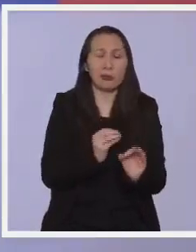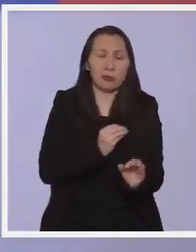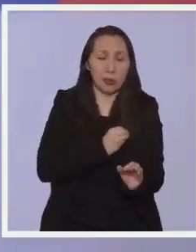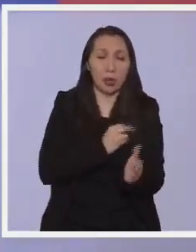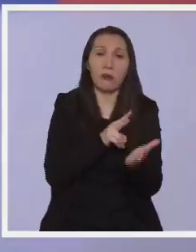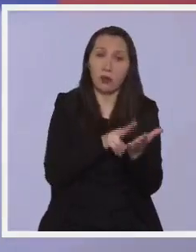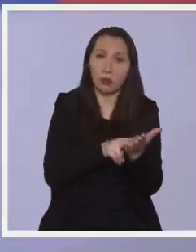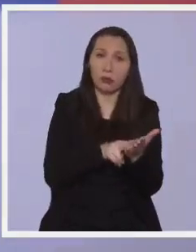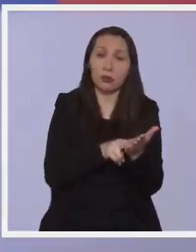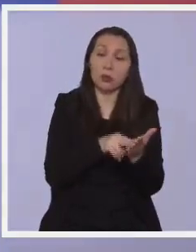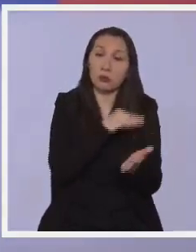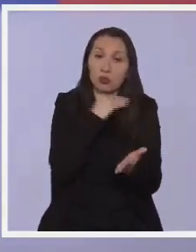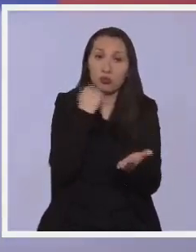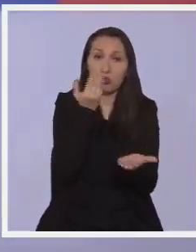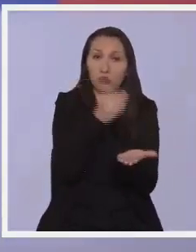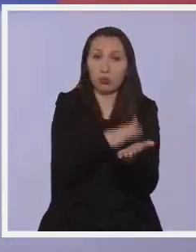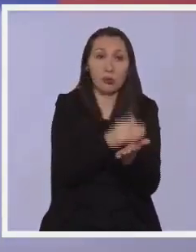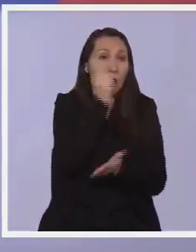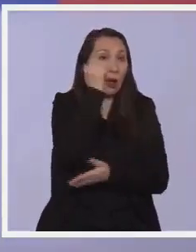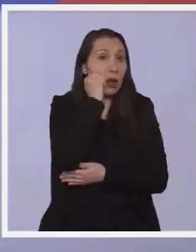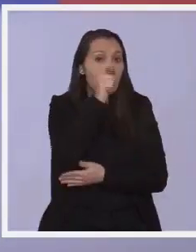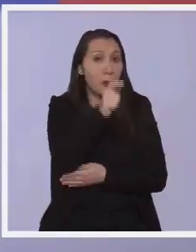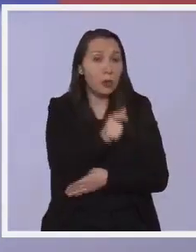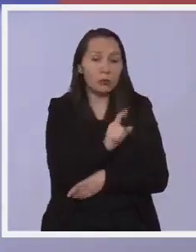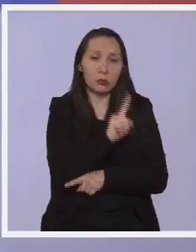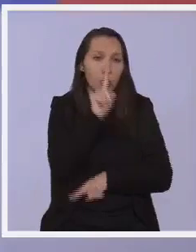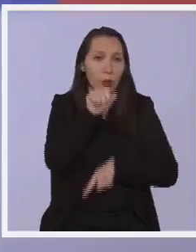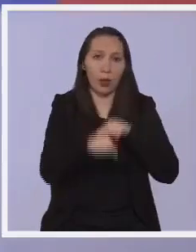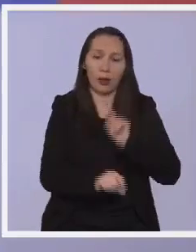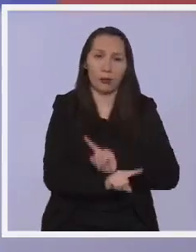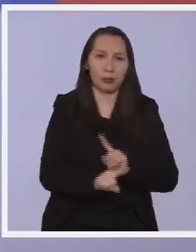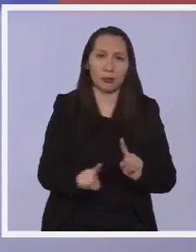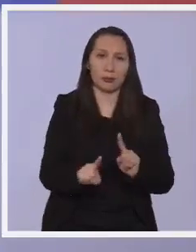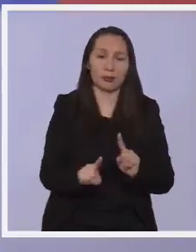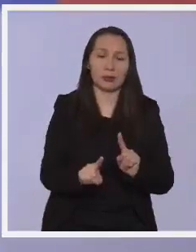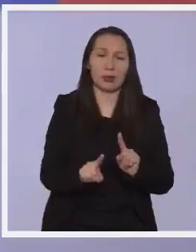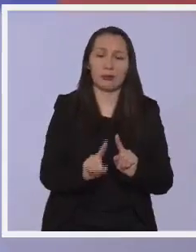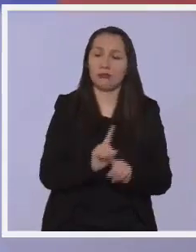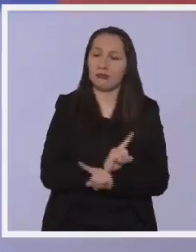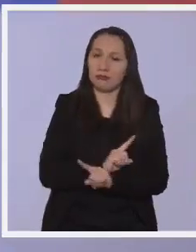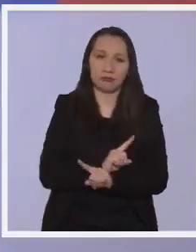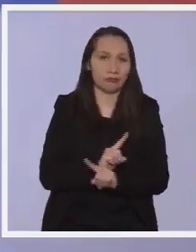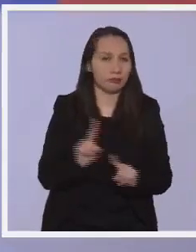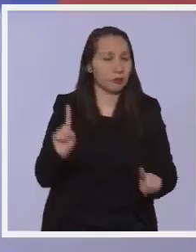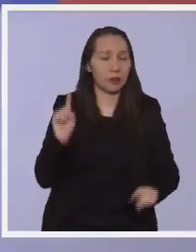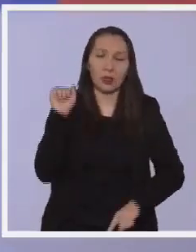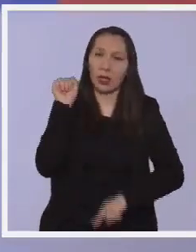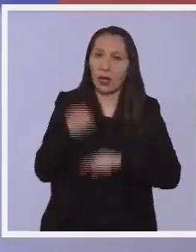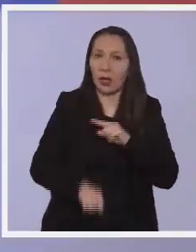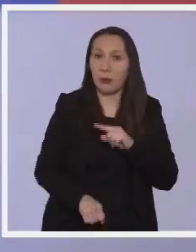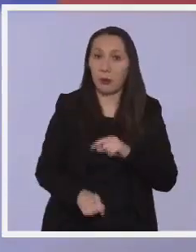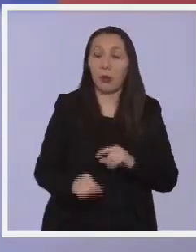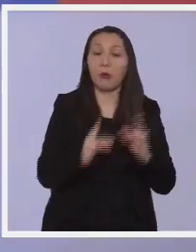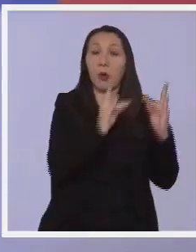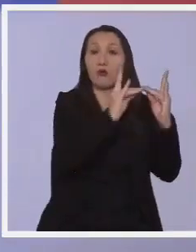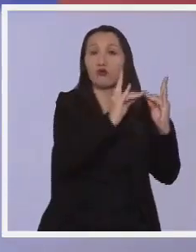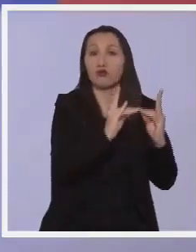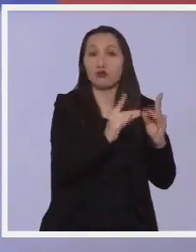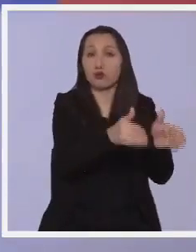que causa la pérdida de un ser querido, no es aceptable. No es aceptable que un